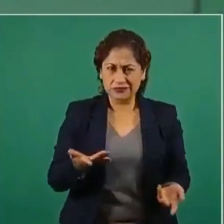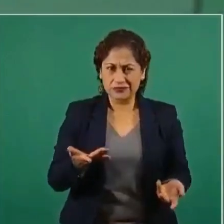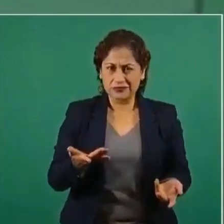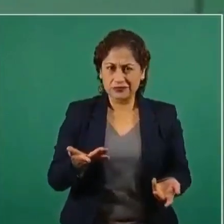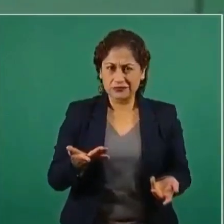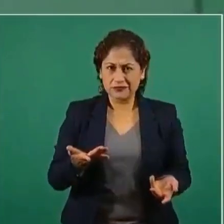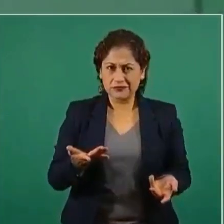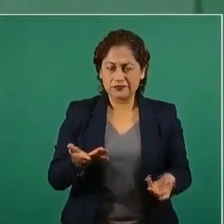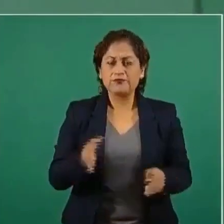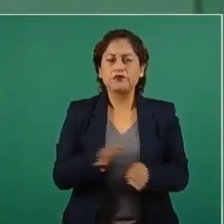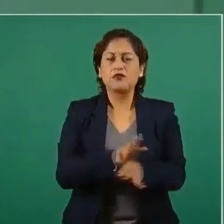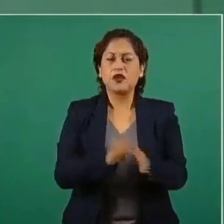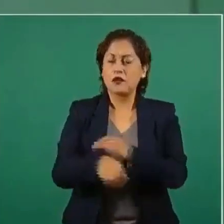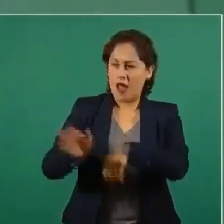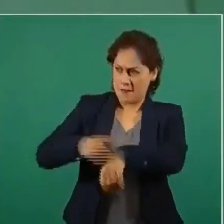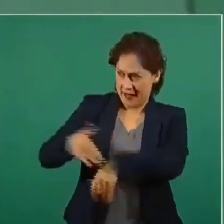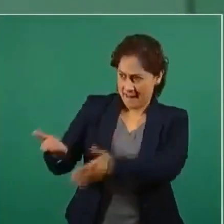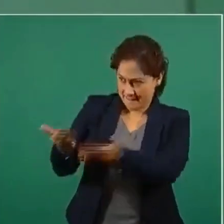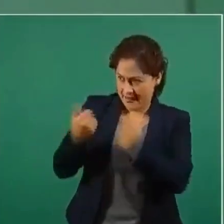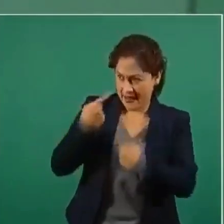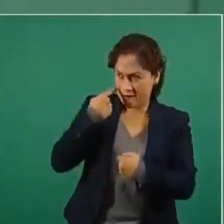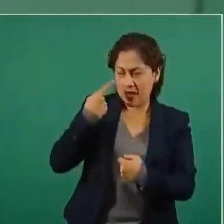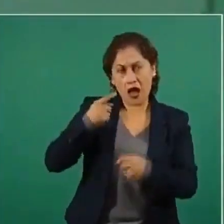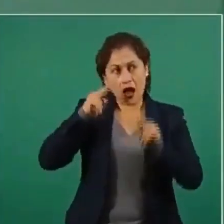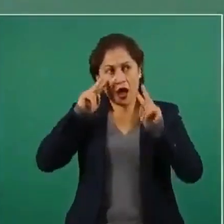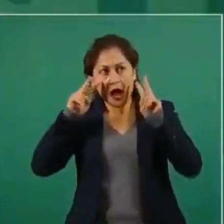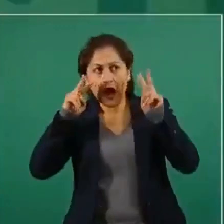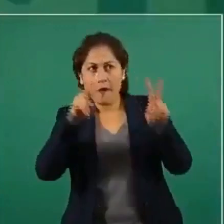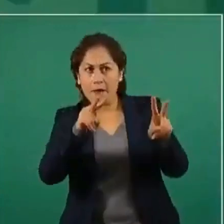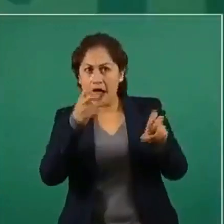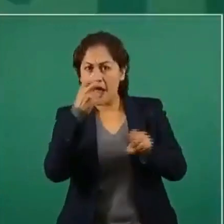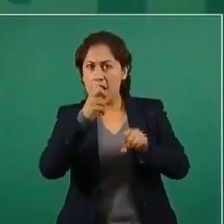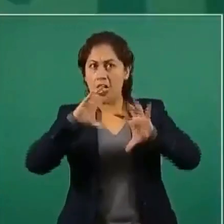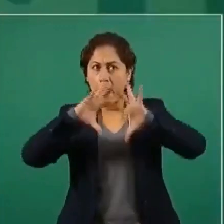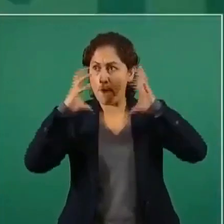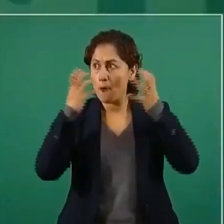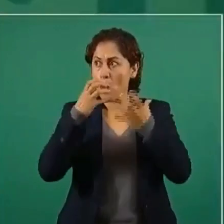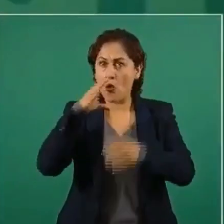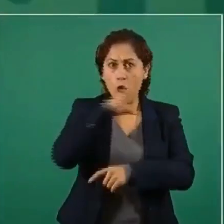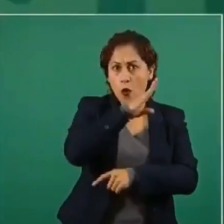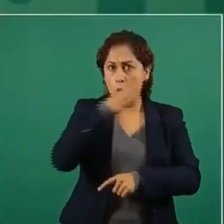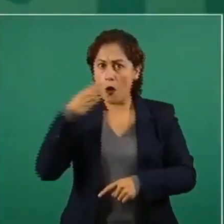Se dice: vamos a defender el cambio climático, pero vamos a producir más petróleo,